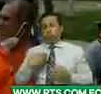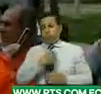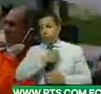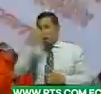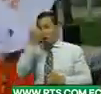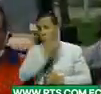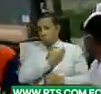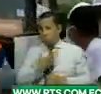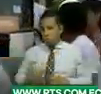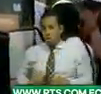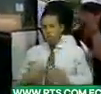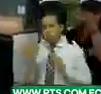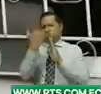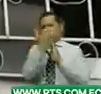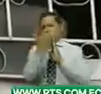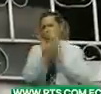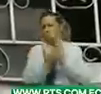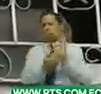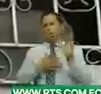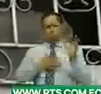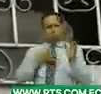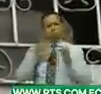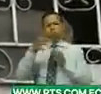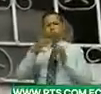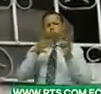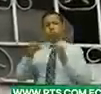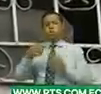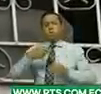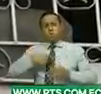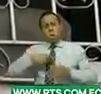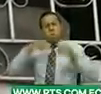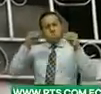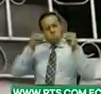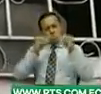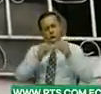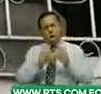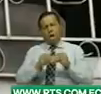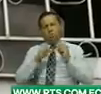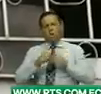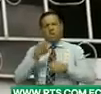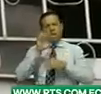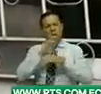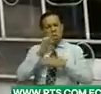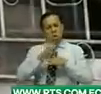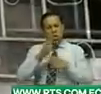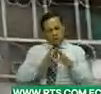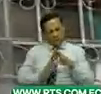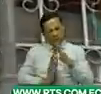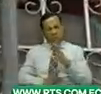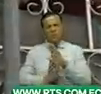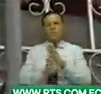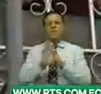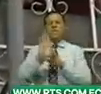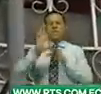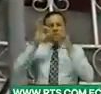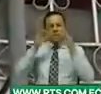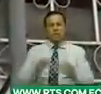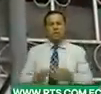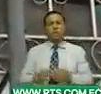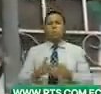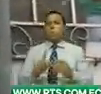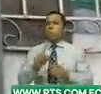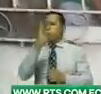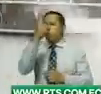de llegar al sillón presidencial. ¡Vamos a recuperar la patria! ¡Una sola